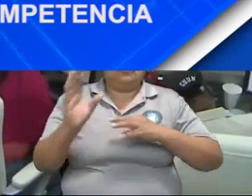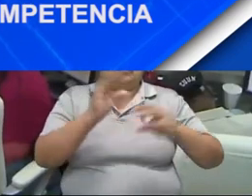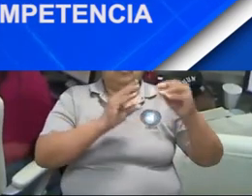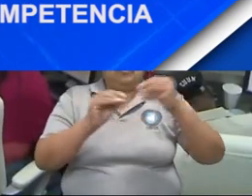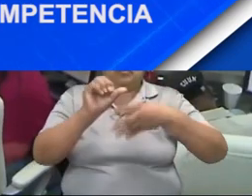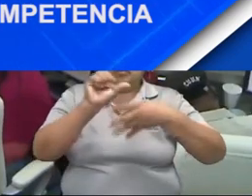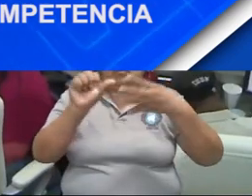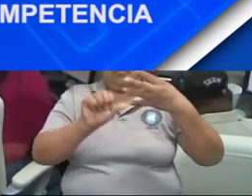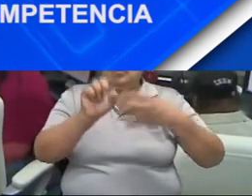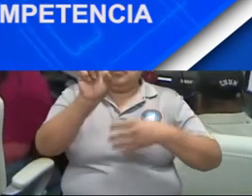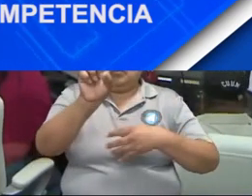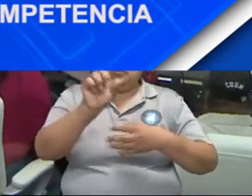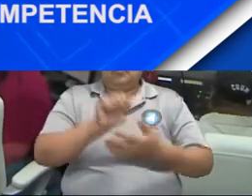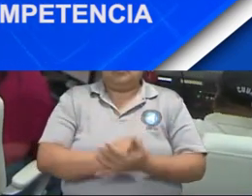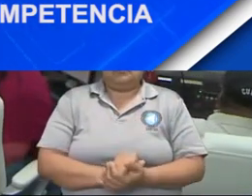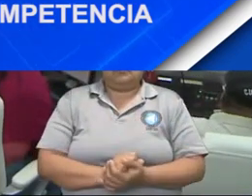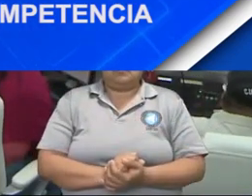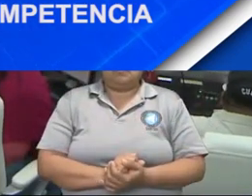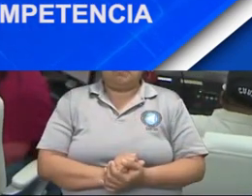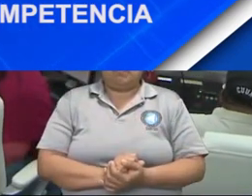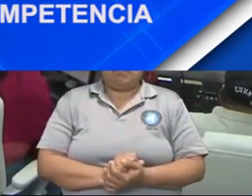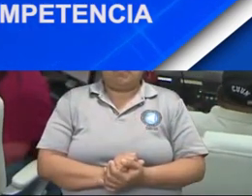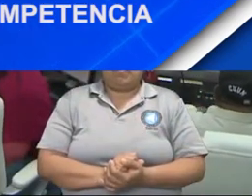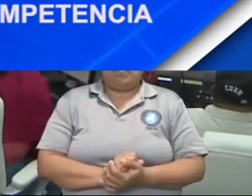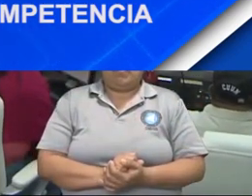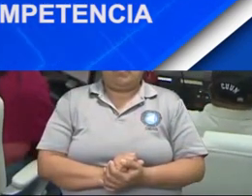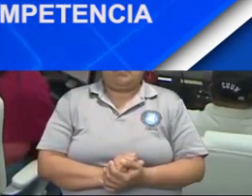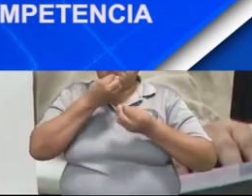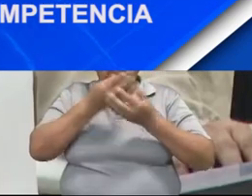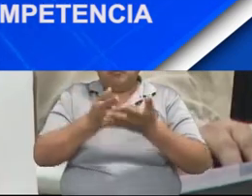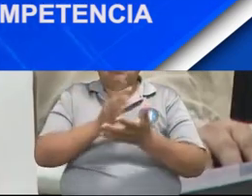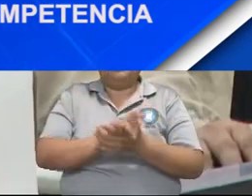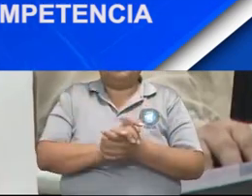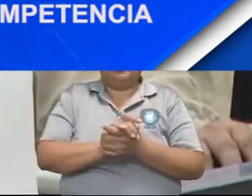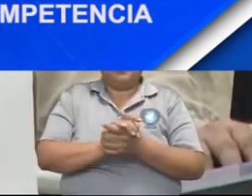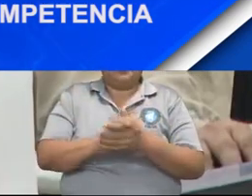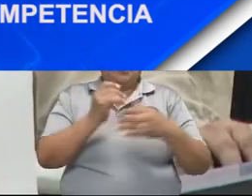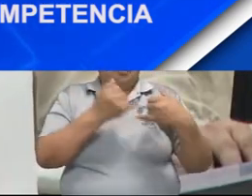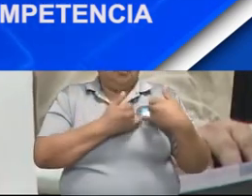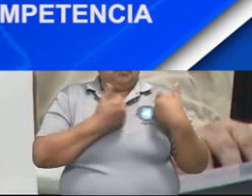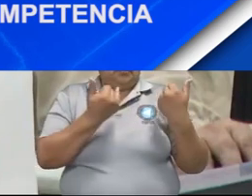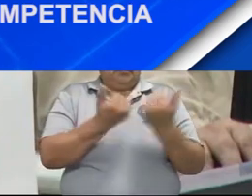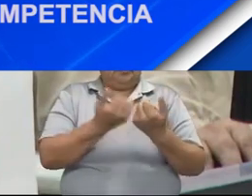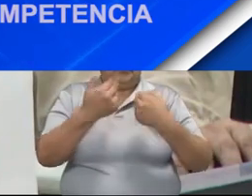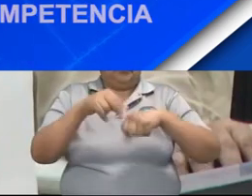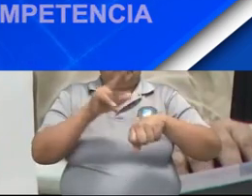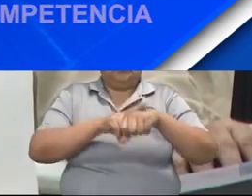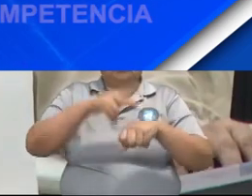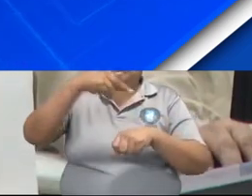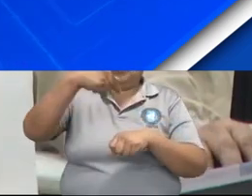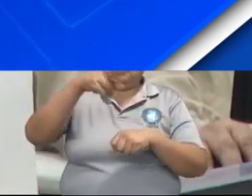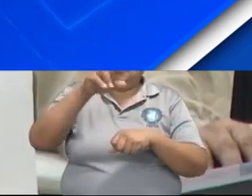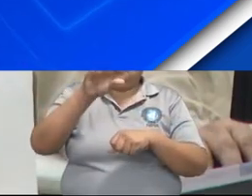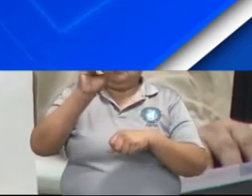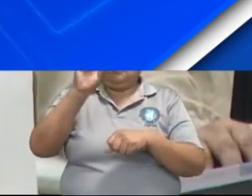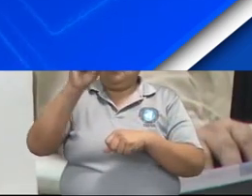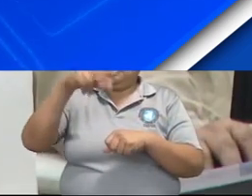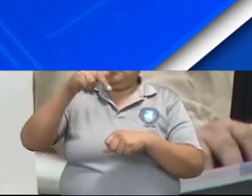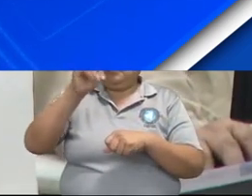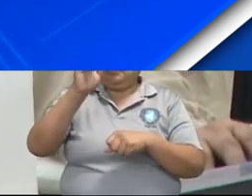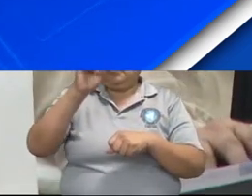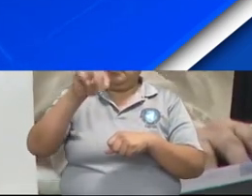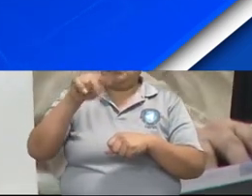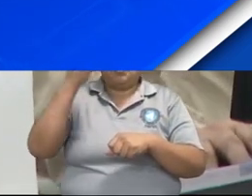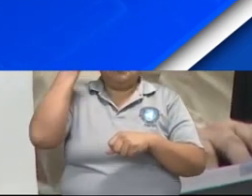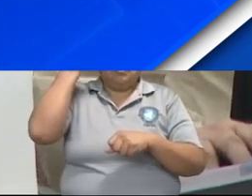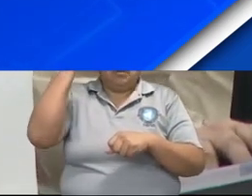al año pasado, pues hay todavía pues semillas, ¿no? Como te digo, ellos, los pequeños productores, una parte pues de